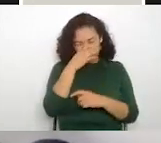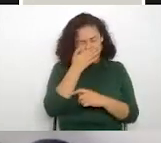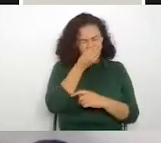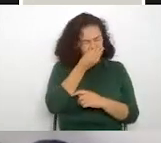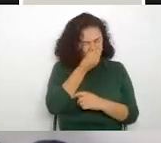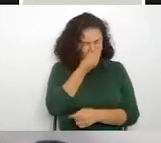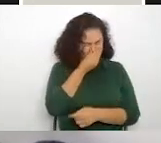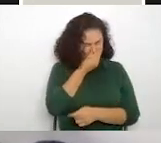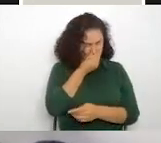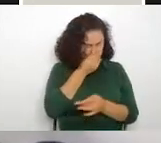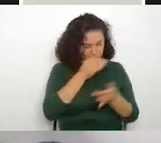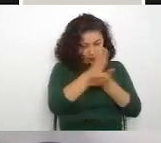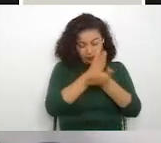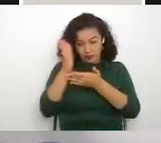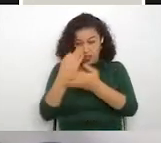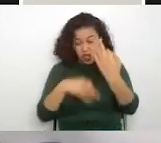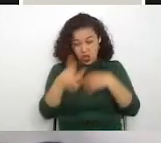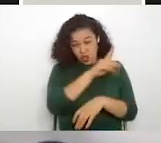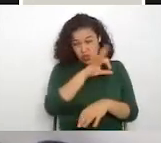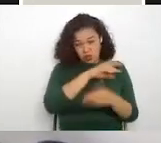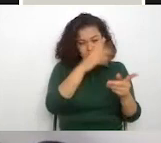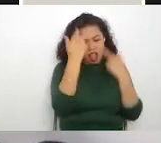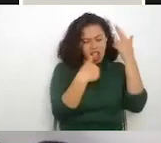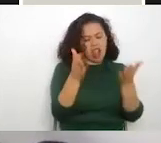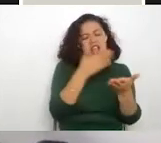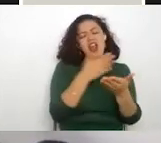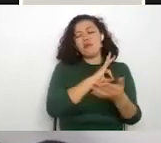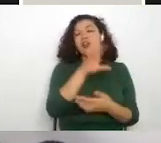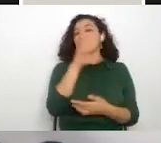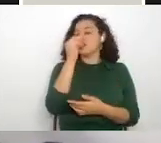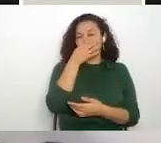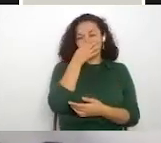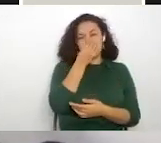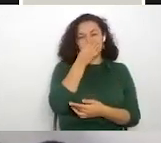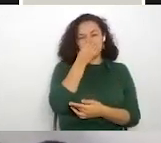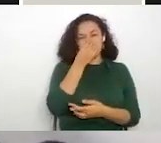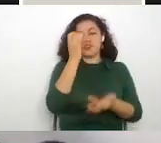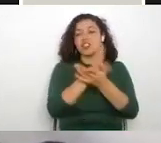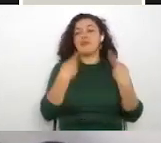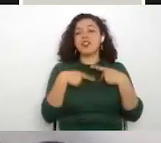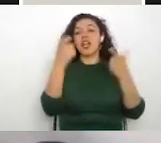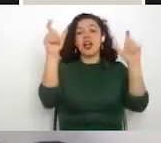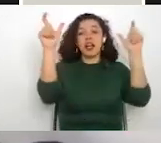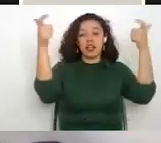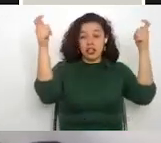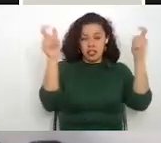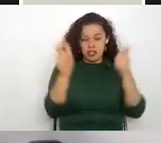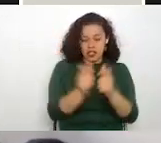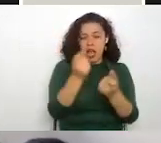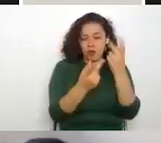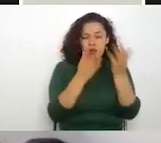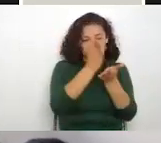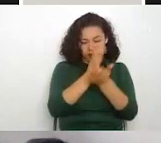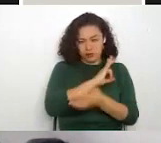los expedientes de los pacientes porque son datos personales. Entonces, solamente cierto personal tendría acceso a eso. Y bueno, de la